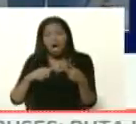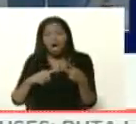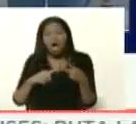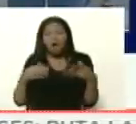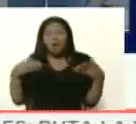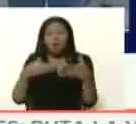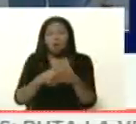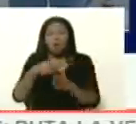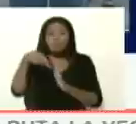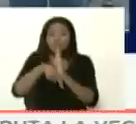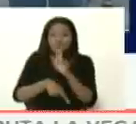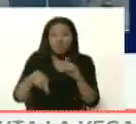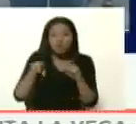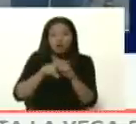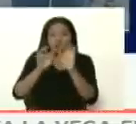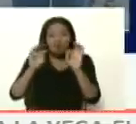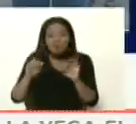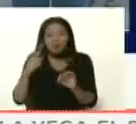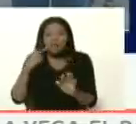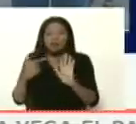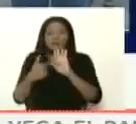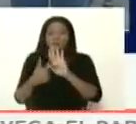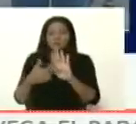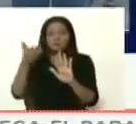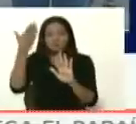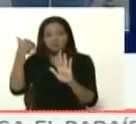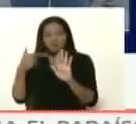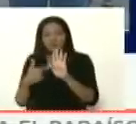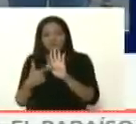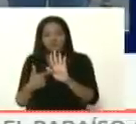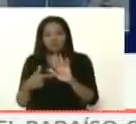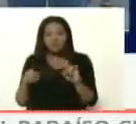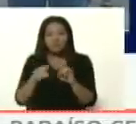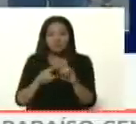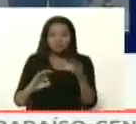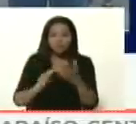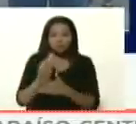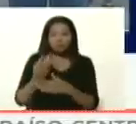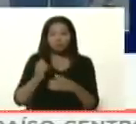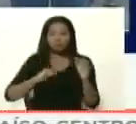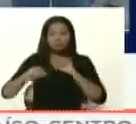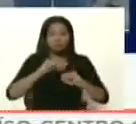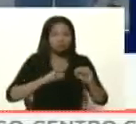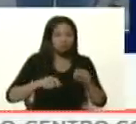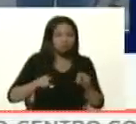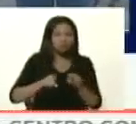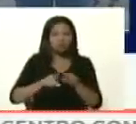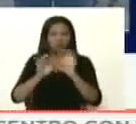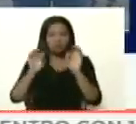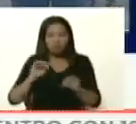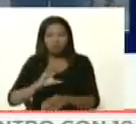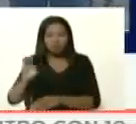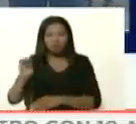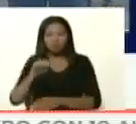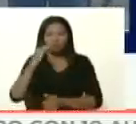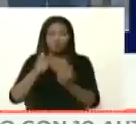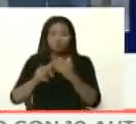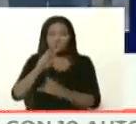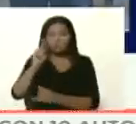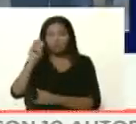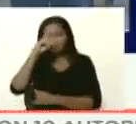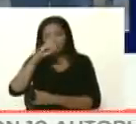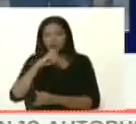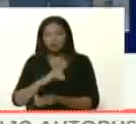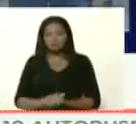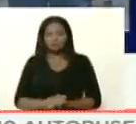democracia profunda. Y ayer fue un ejemplo de un sindicato que es fundamental en el movimiento sindical del país en los últimos 20 años.